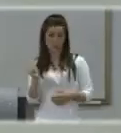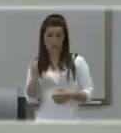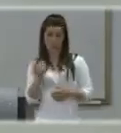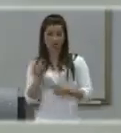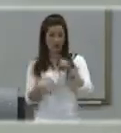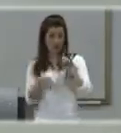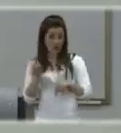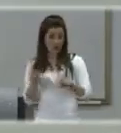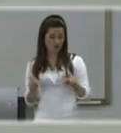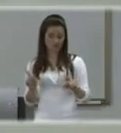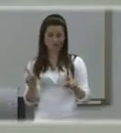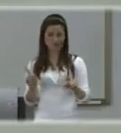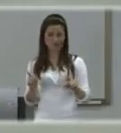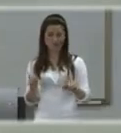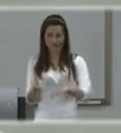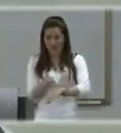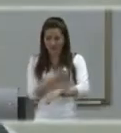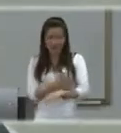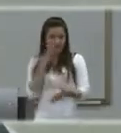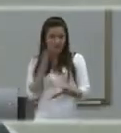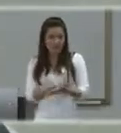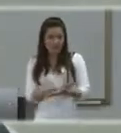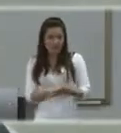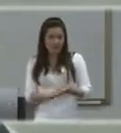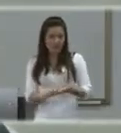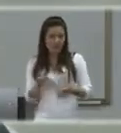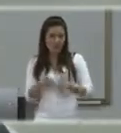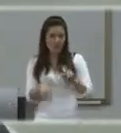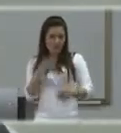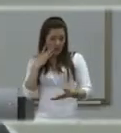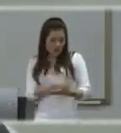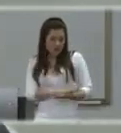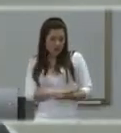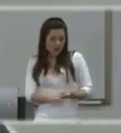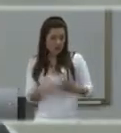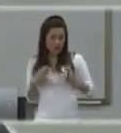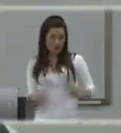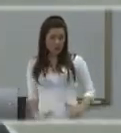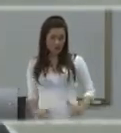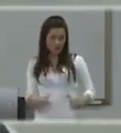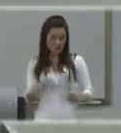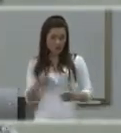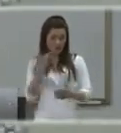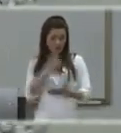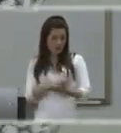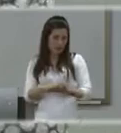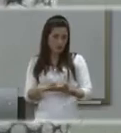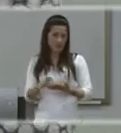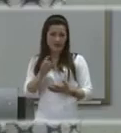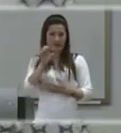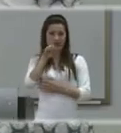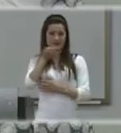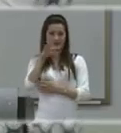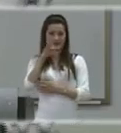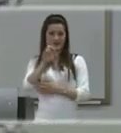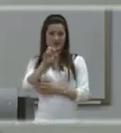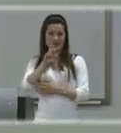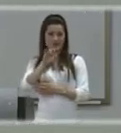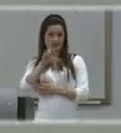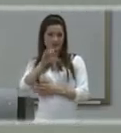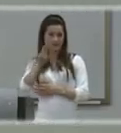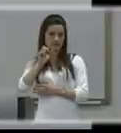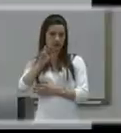hay consecuencias visibles, pues la esterilización también se considera un factor de riesgo para la violencia sexual.